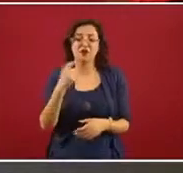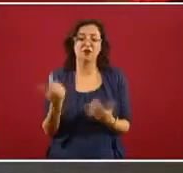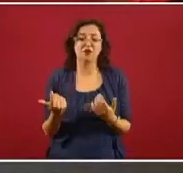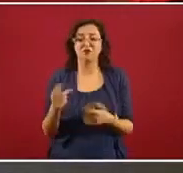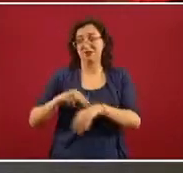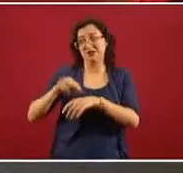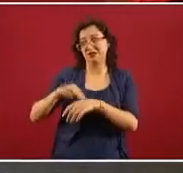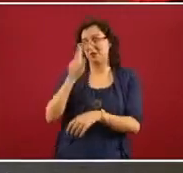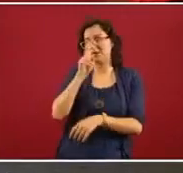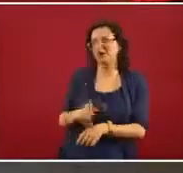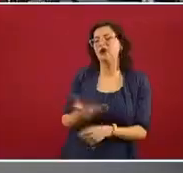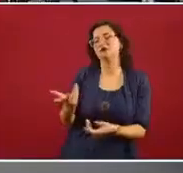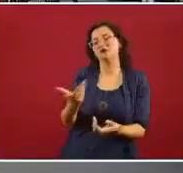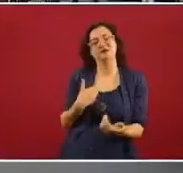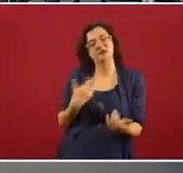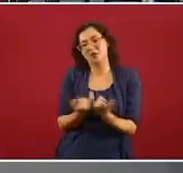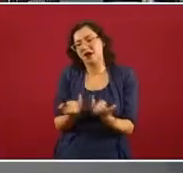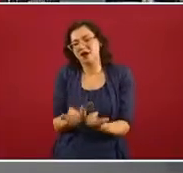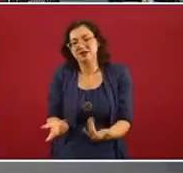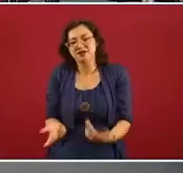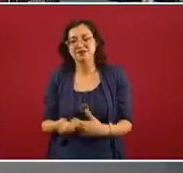médico.